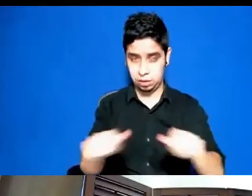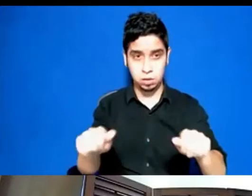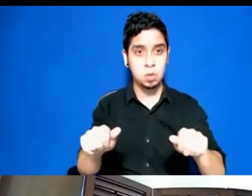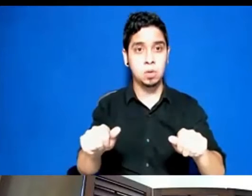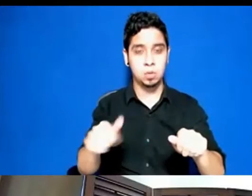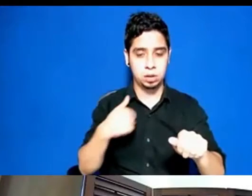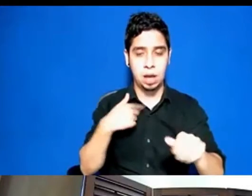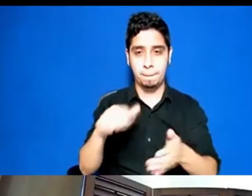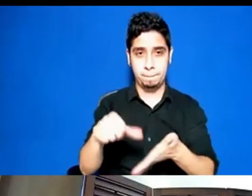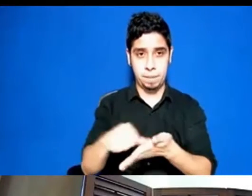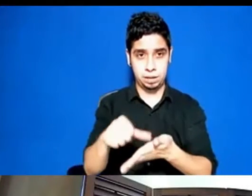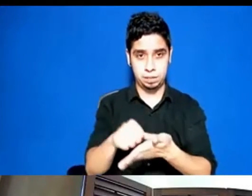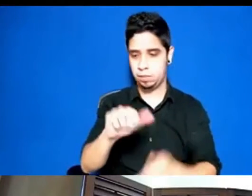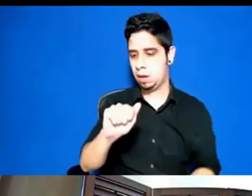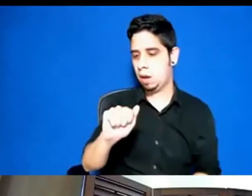portal principal,